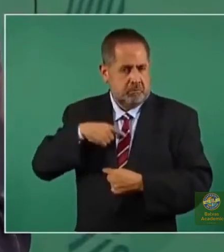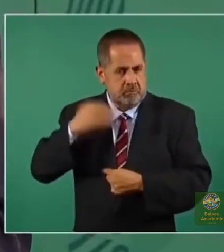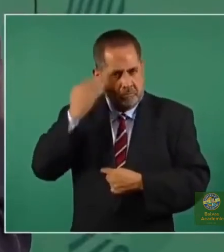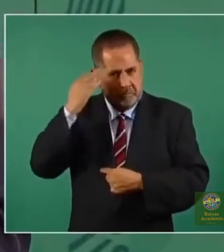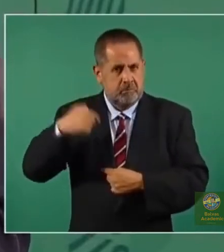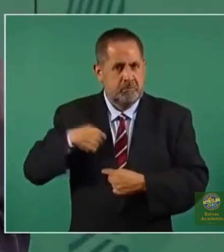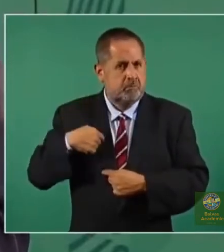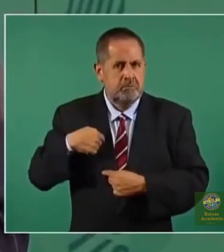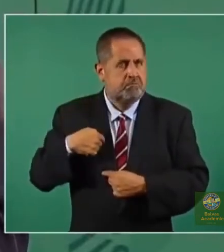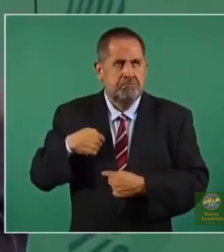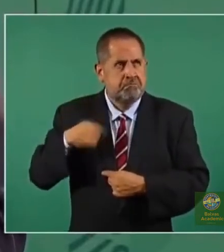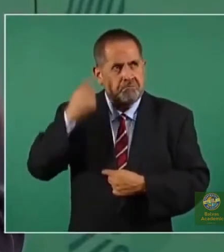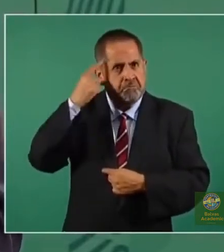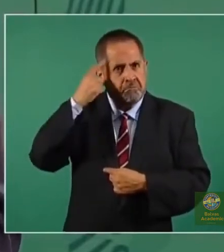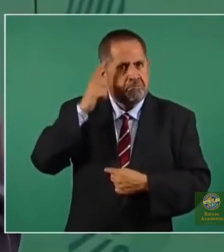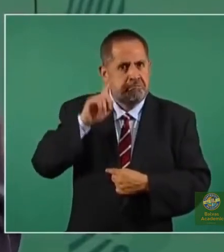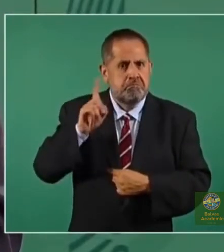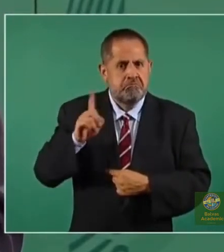no